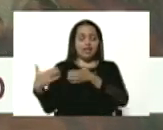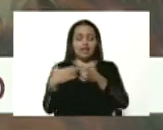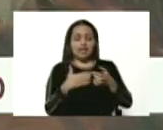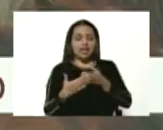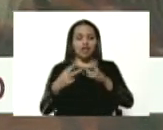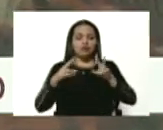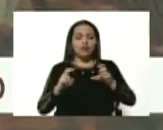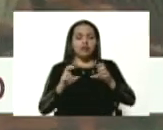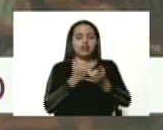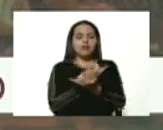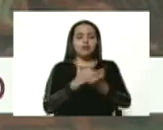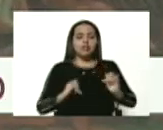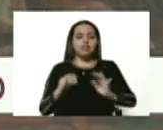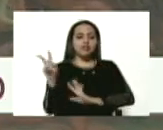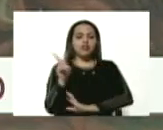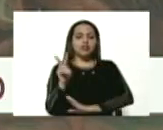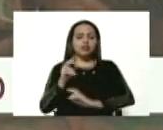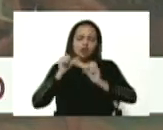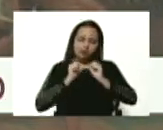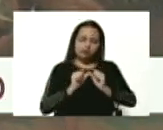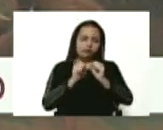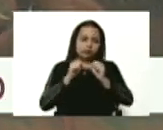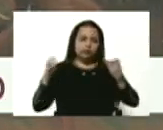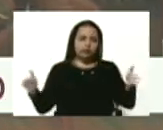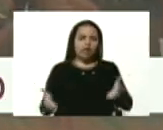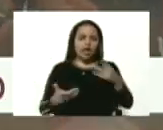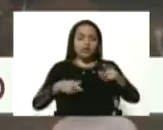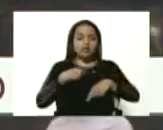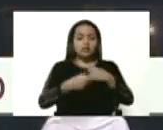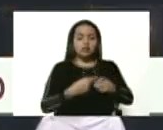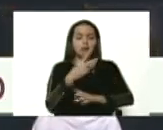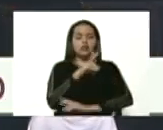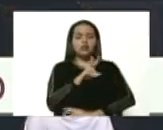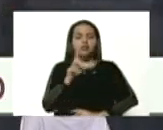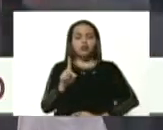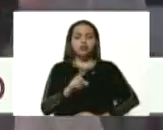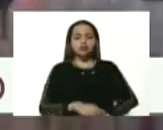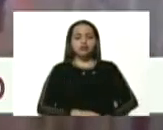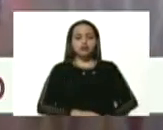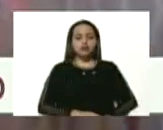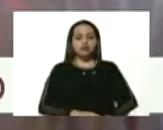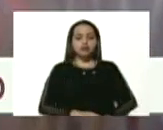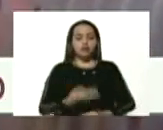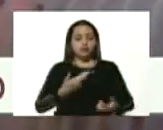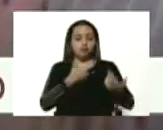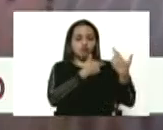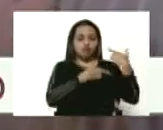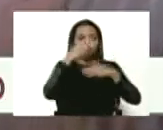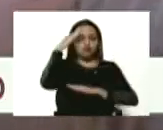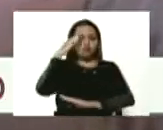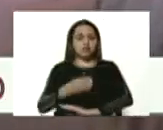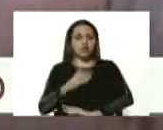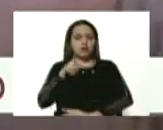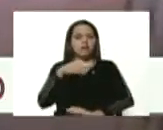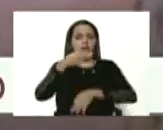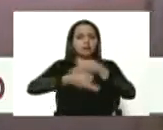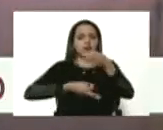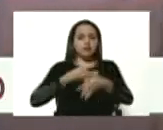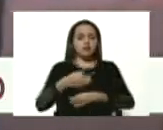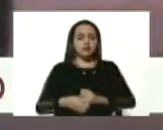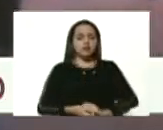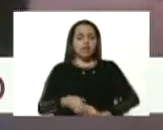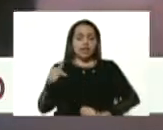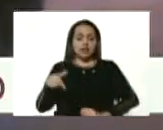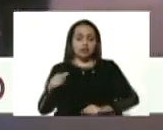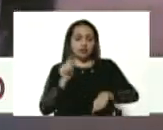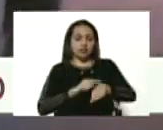independencia que históricamente Venezuela está librando en pleno siglo XXI, el alto mando militar también ha destacado que en esta época es